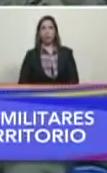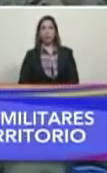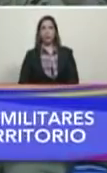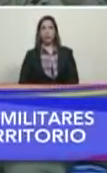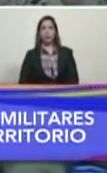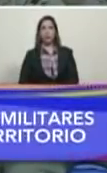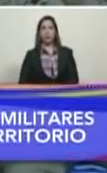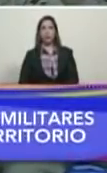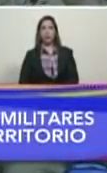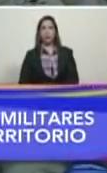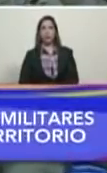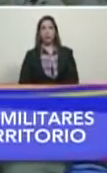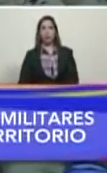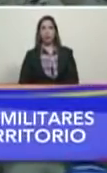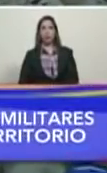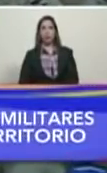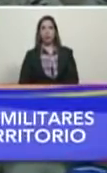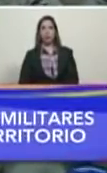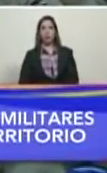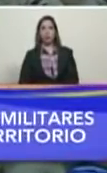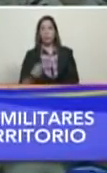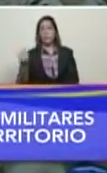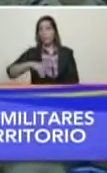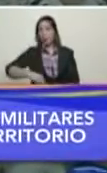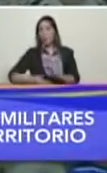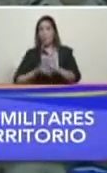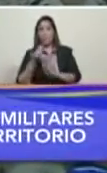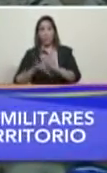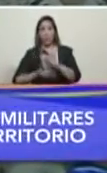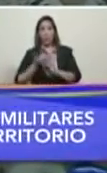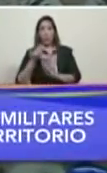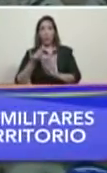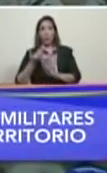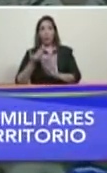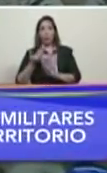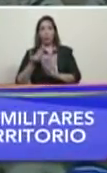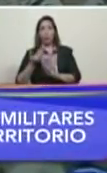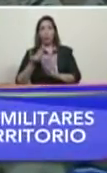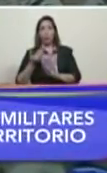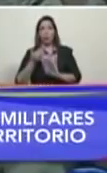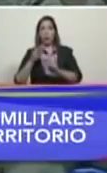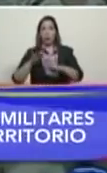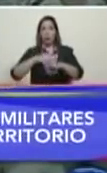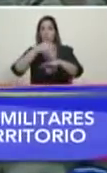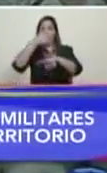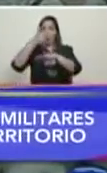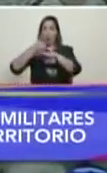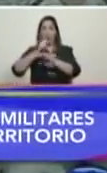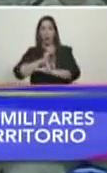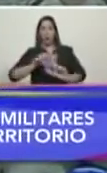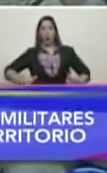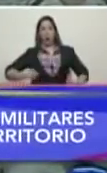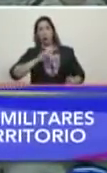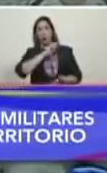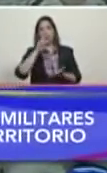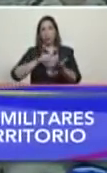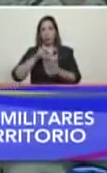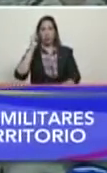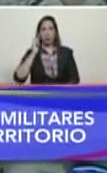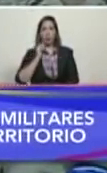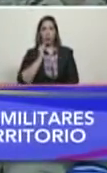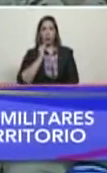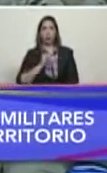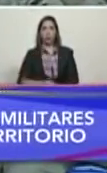desde los más importantes cargos en la Fuerza Armada Nacional Bolivariana,